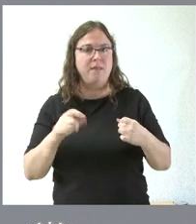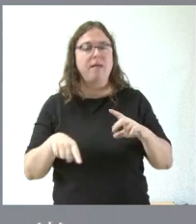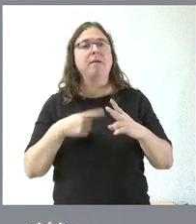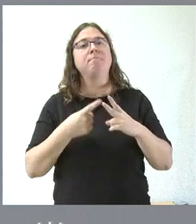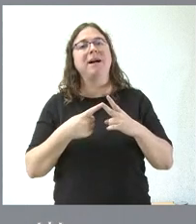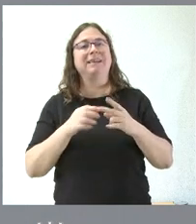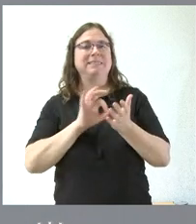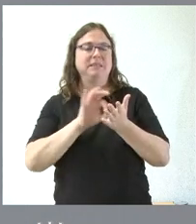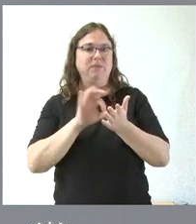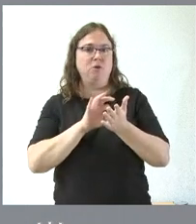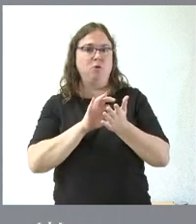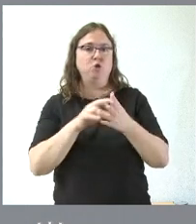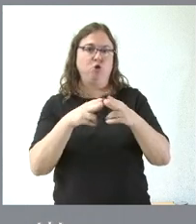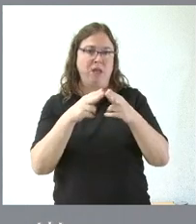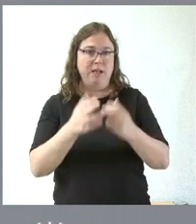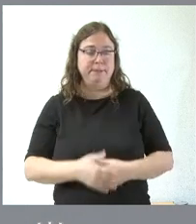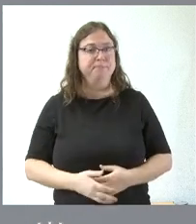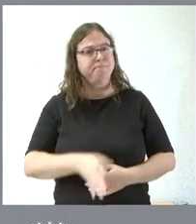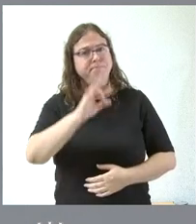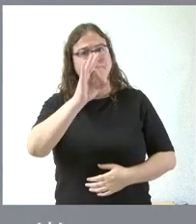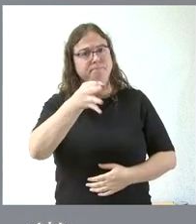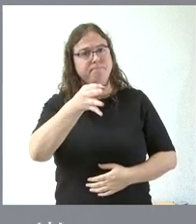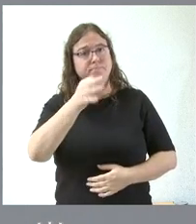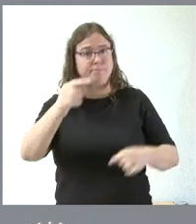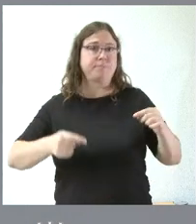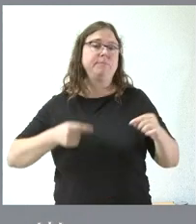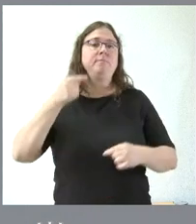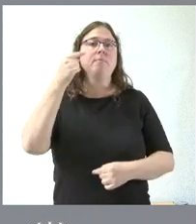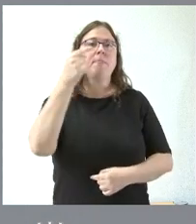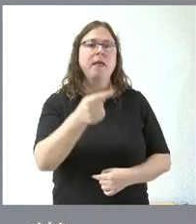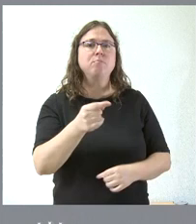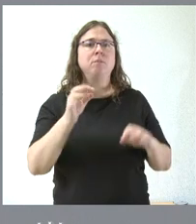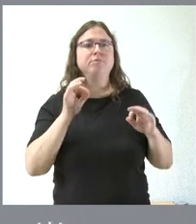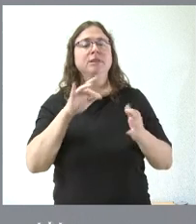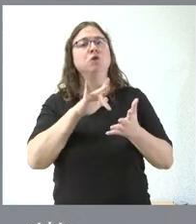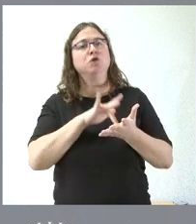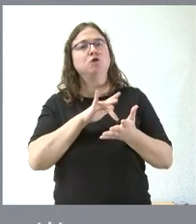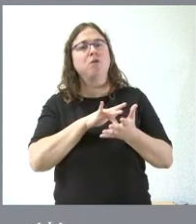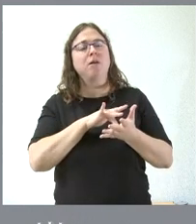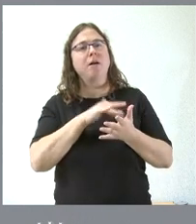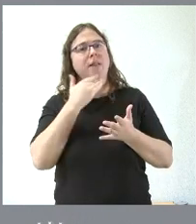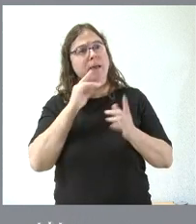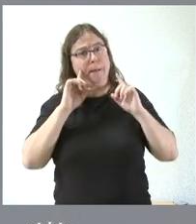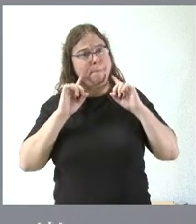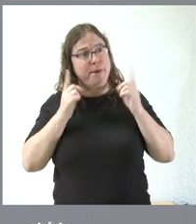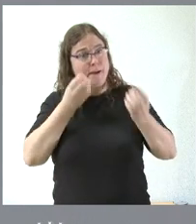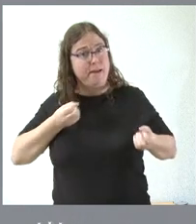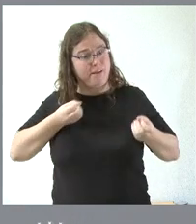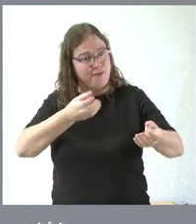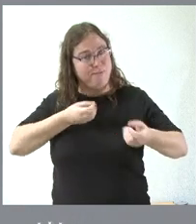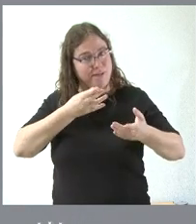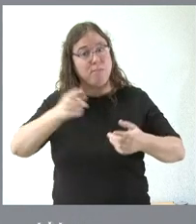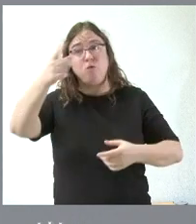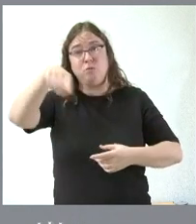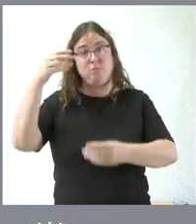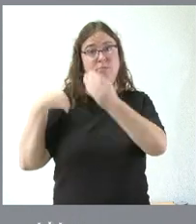servicios eh sociales sí que posteriormente a que hubiera una primera información ante las preguntas de